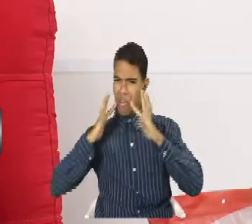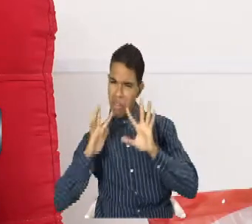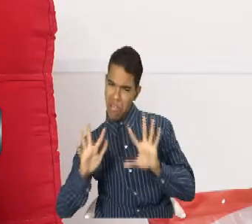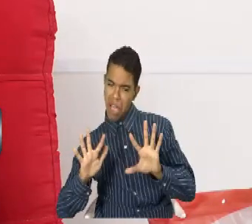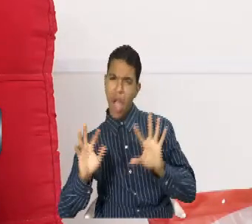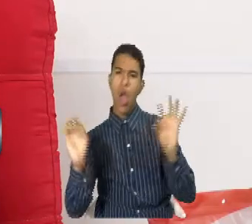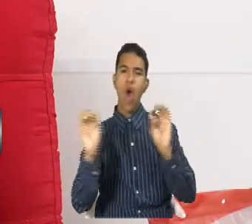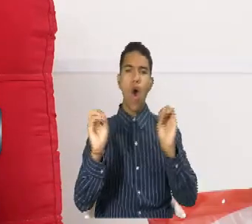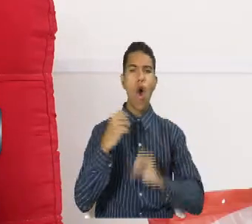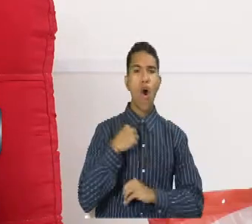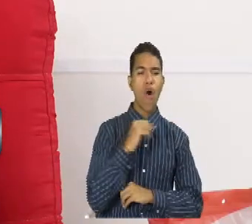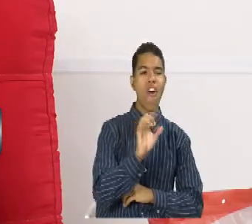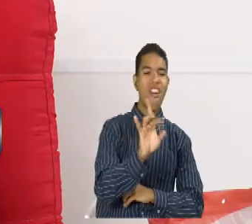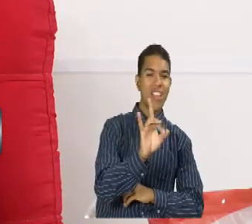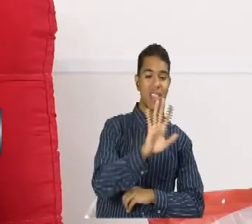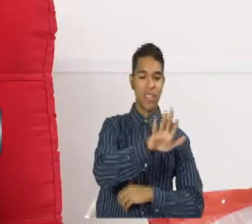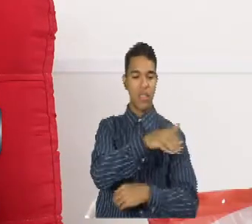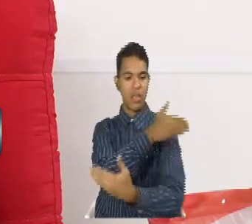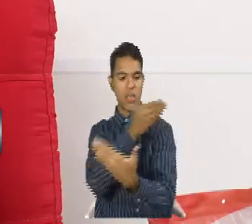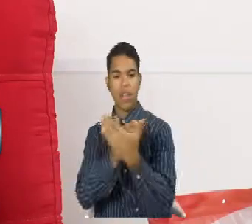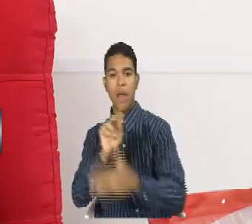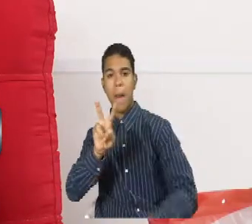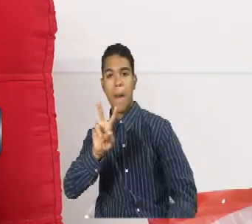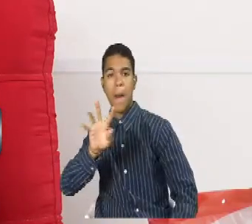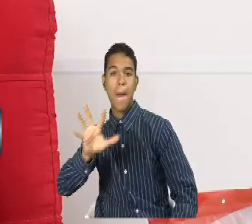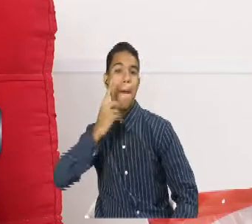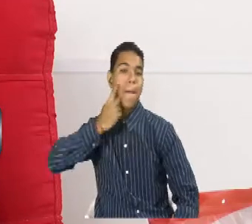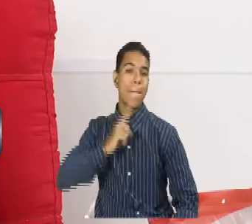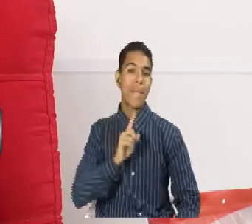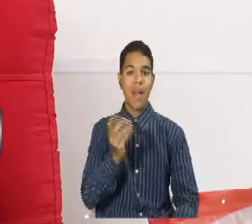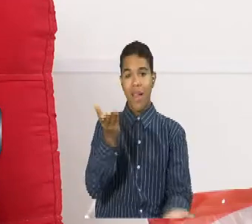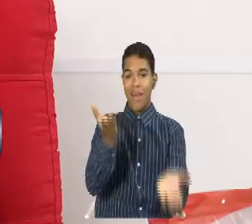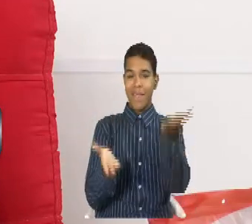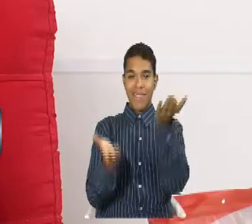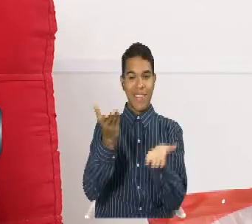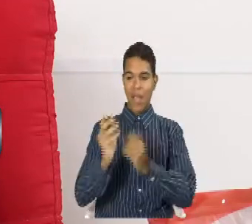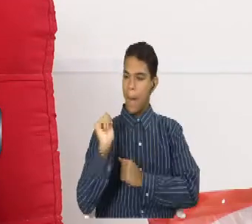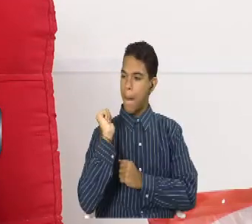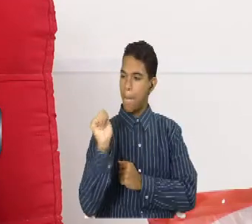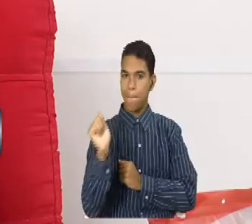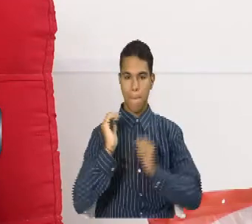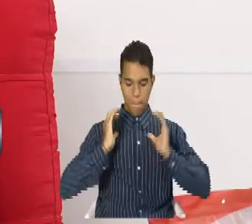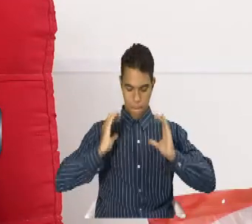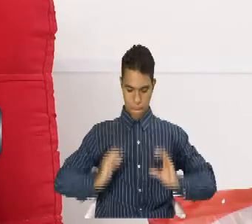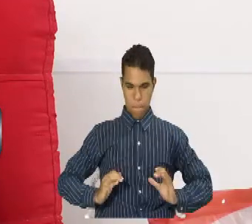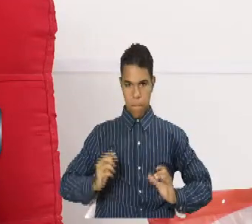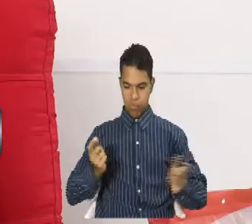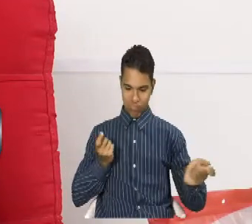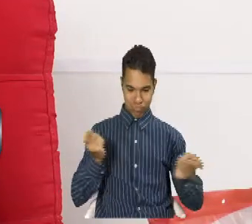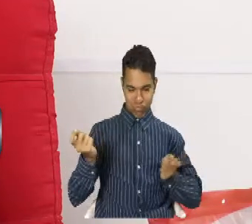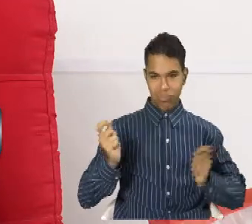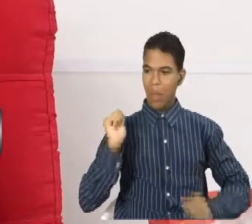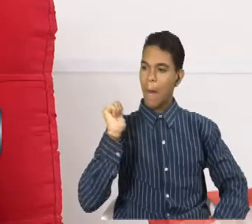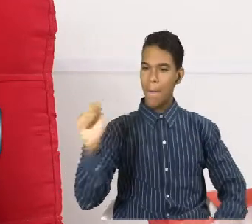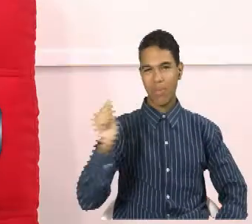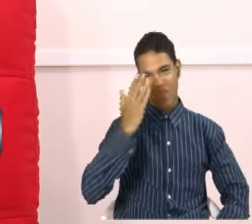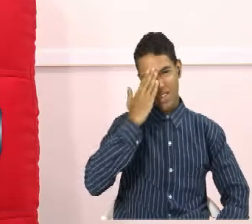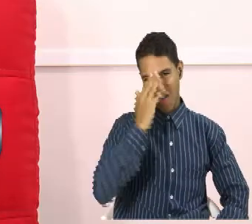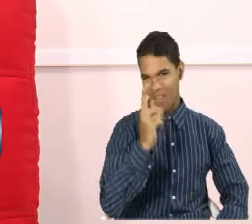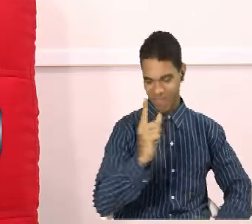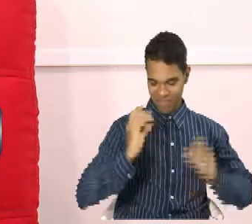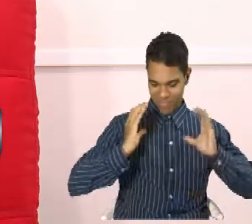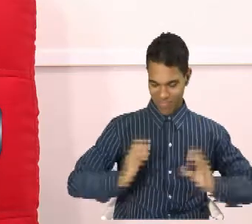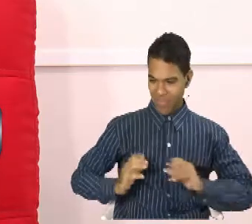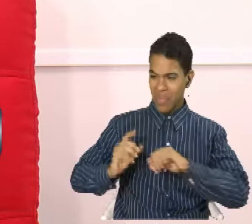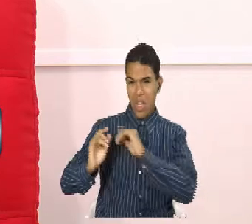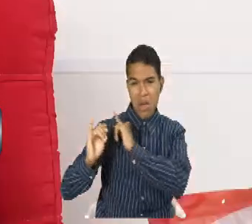15 a 25 días. Sí. Entonces eso es muy relativo, va dependiendo del organismo de cada persona. ¿Cómo se sabe que un paciente deja ya de